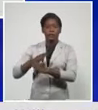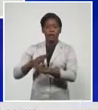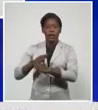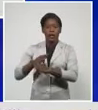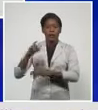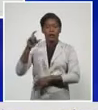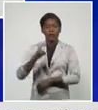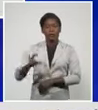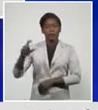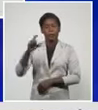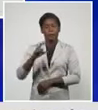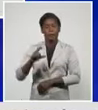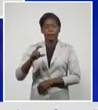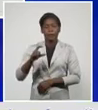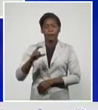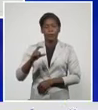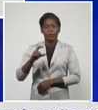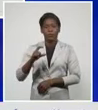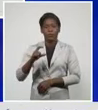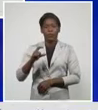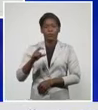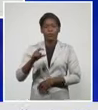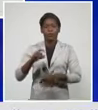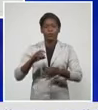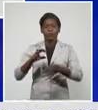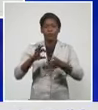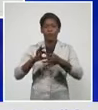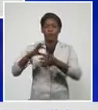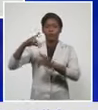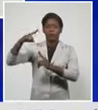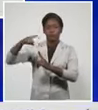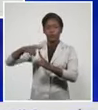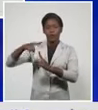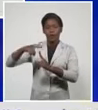Camagüey, Guanabacoa,